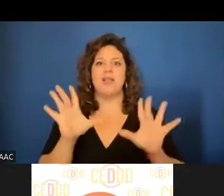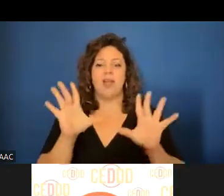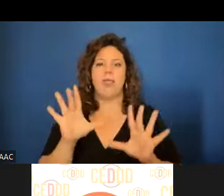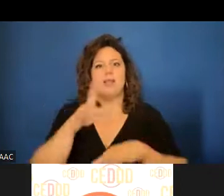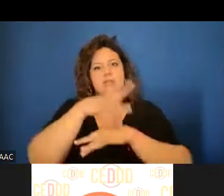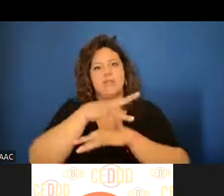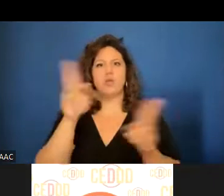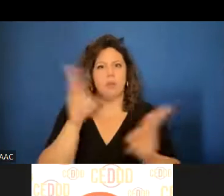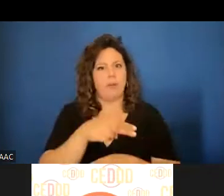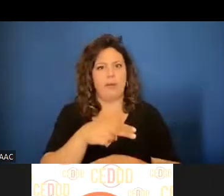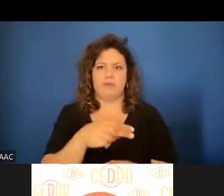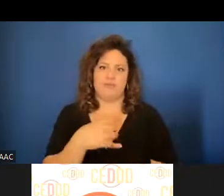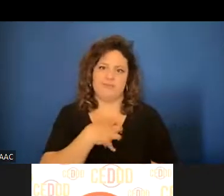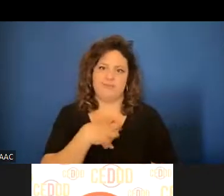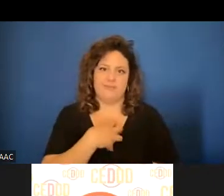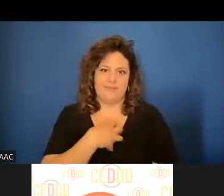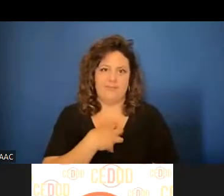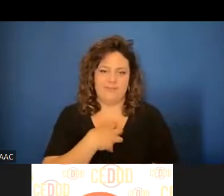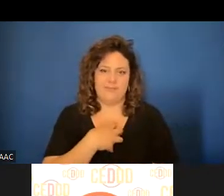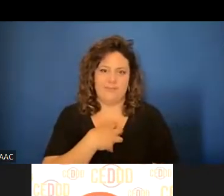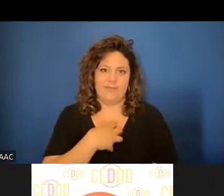la discriminación.